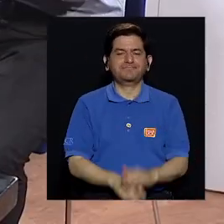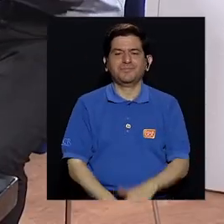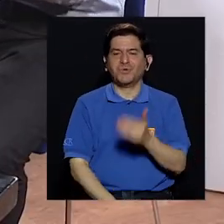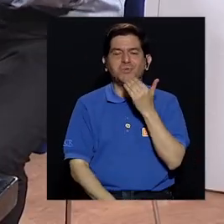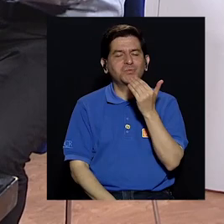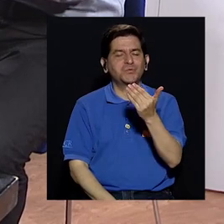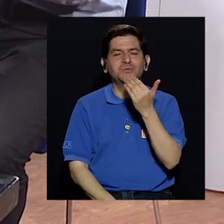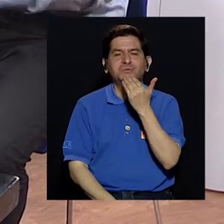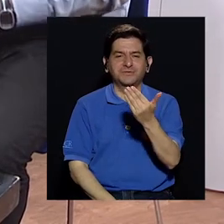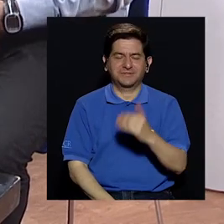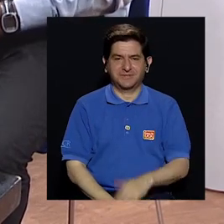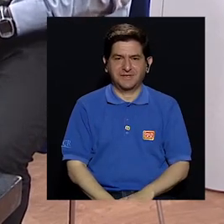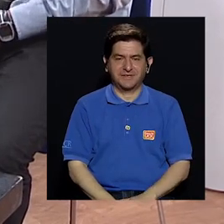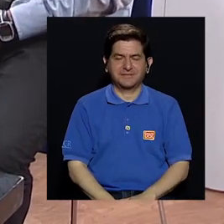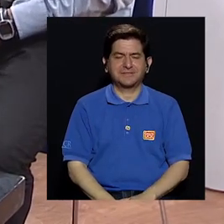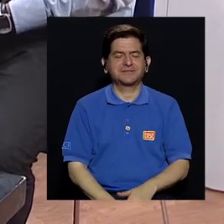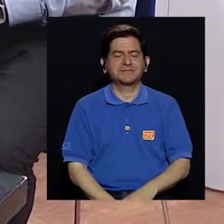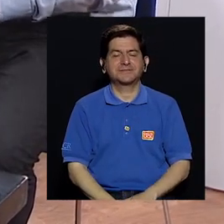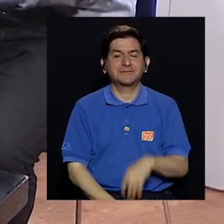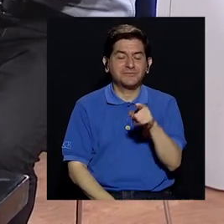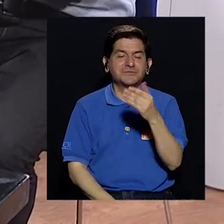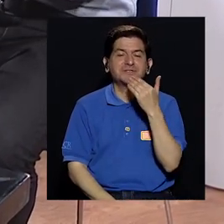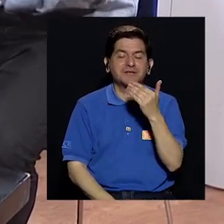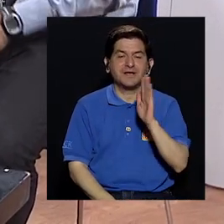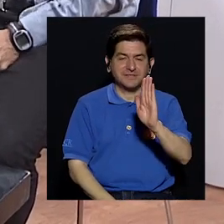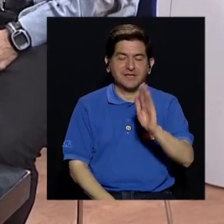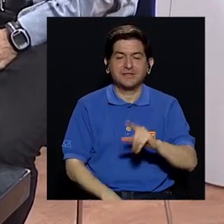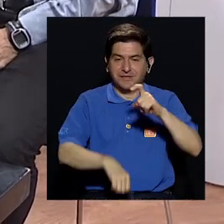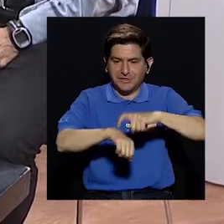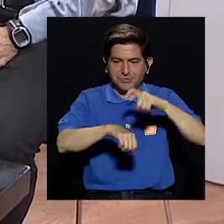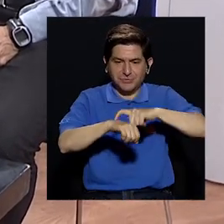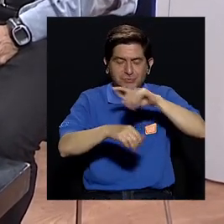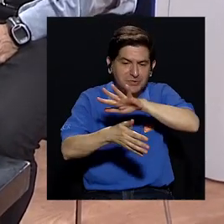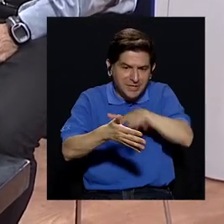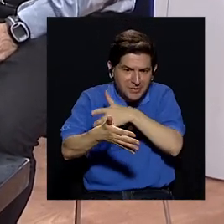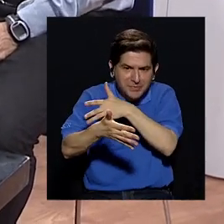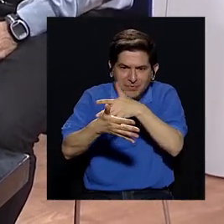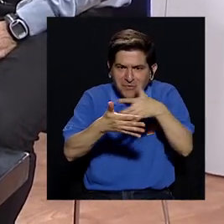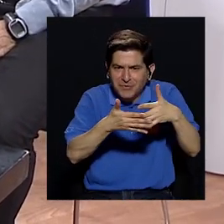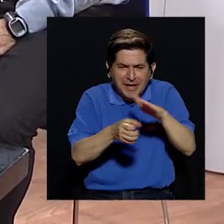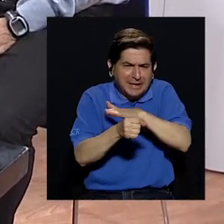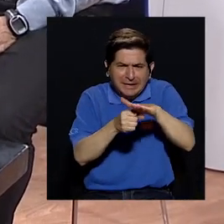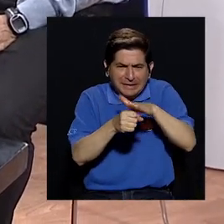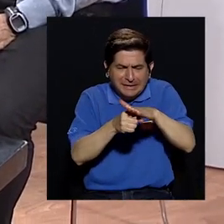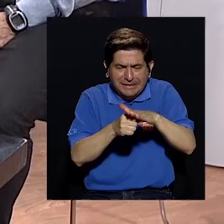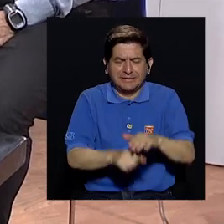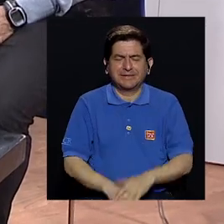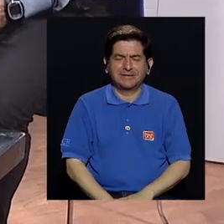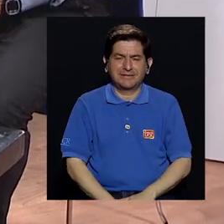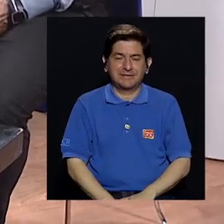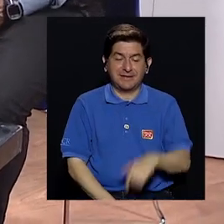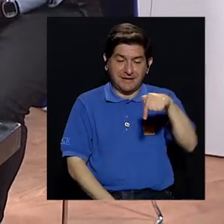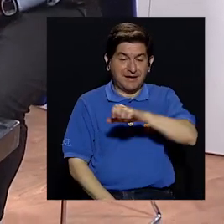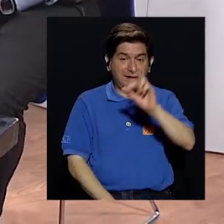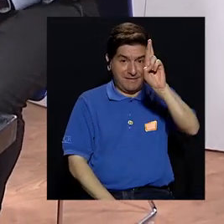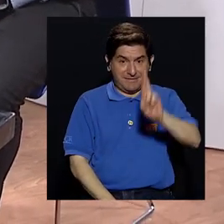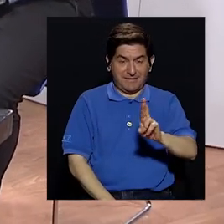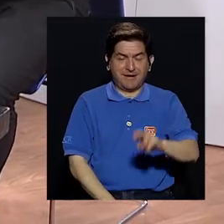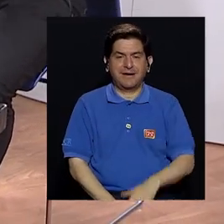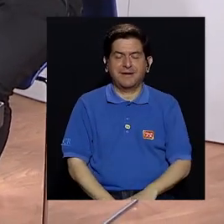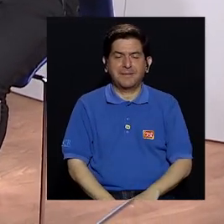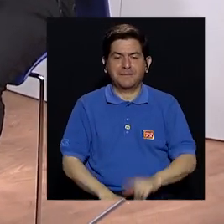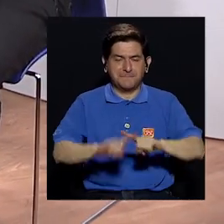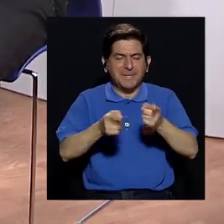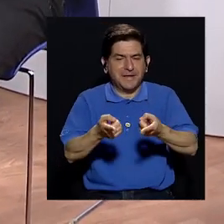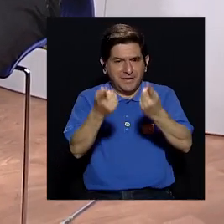palencia muchísimas gracias estamos muy agradecidos que usted haya sacado también de su ajustado tiempo en costa rica